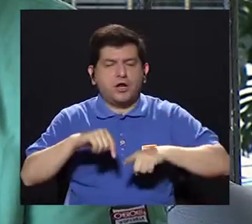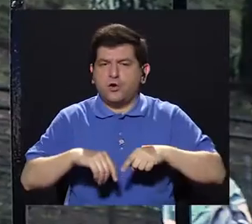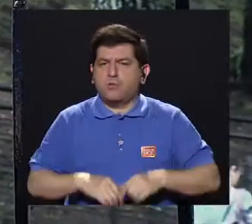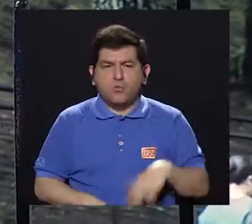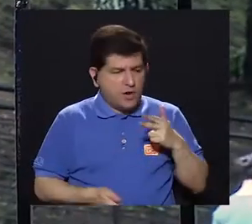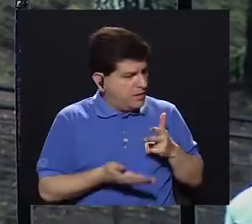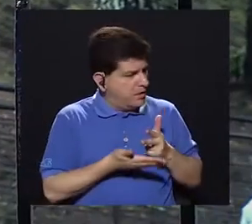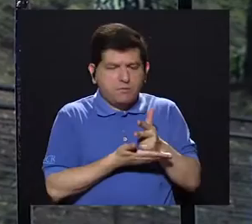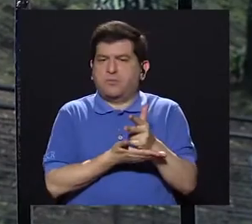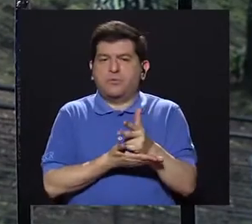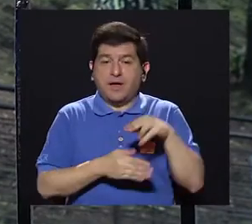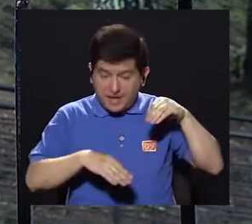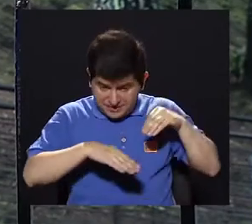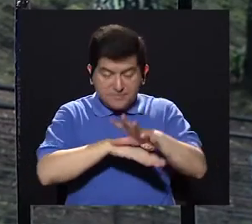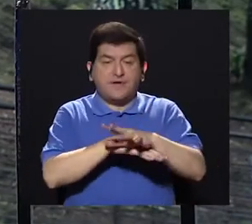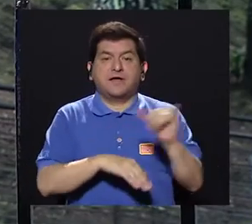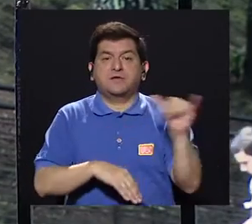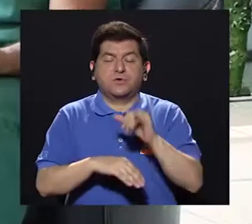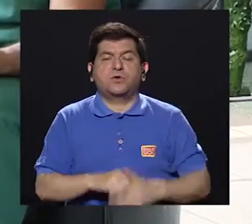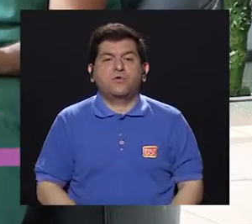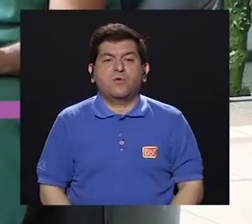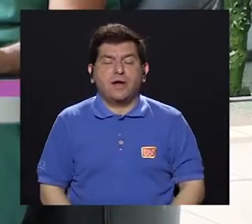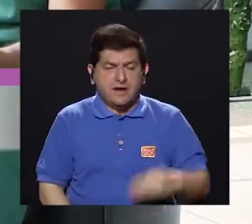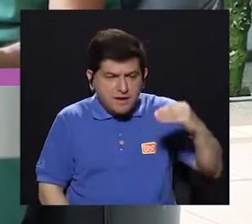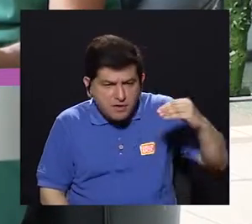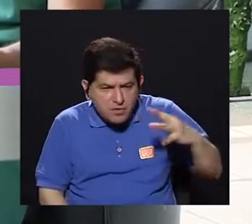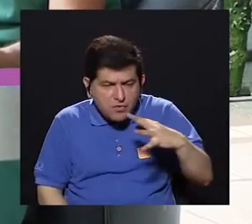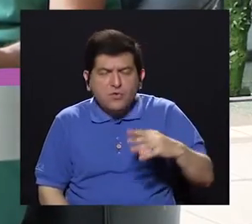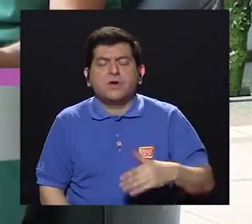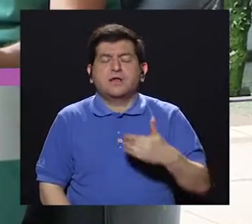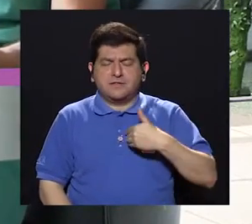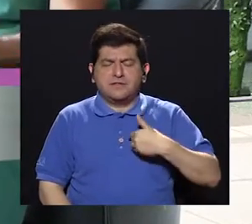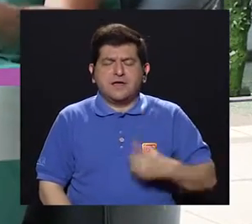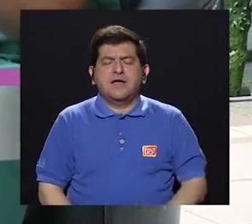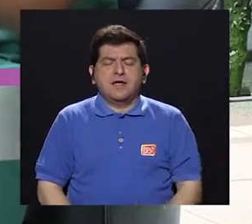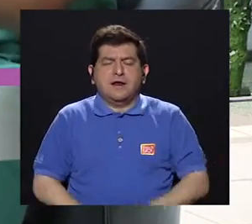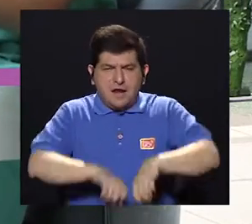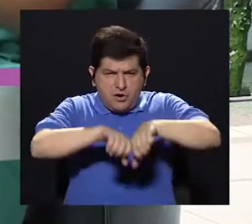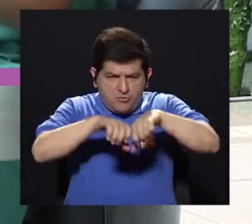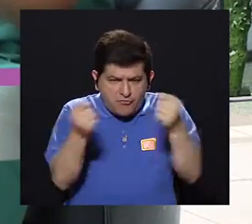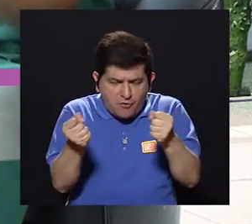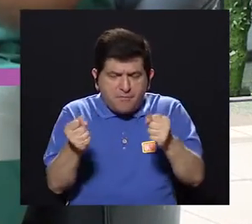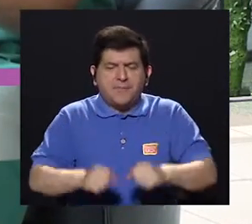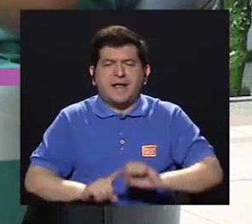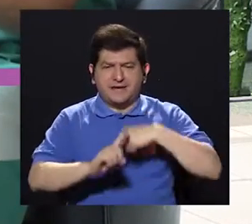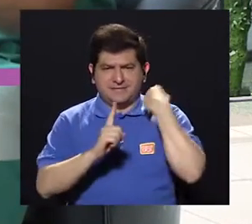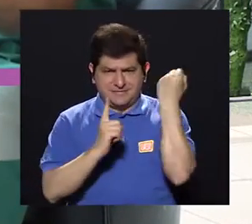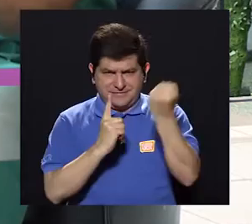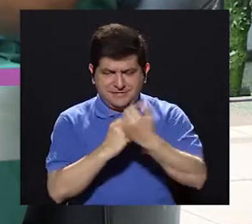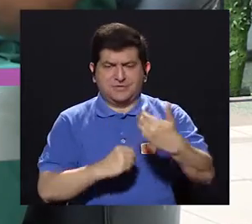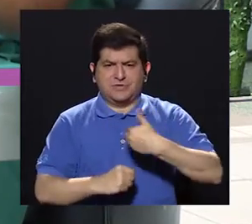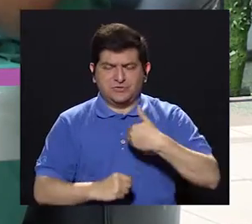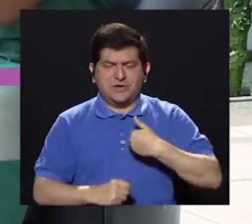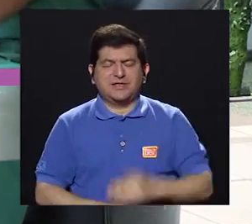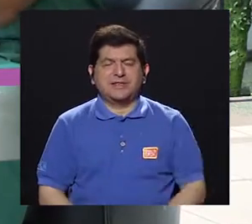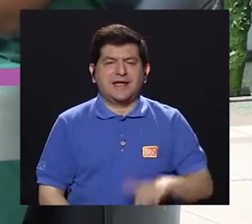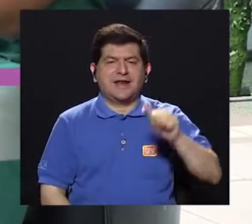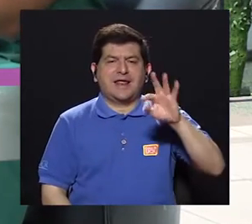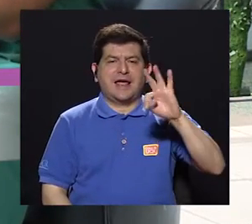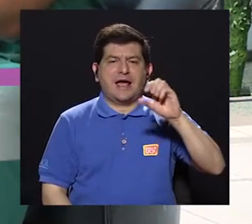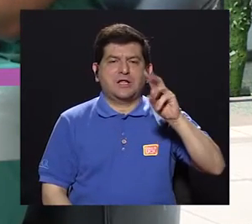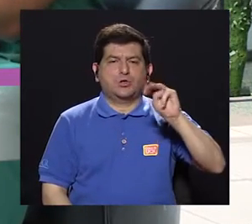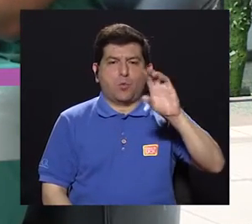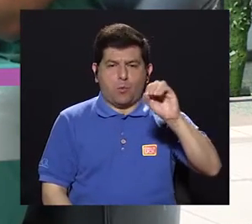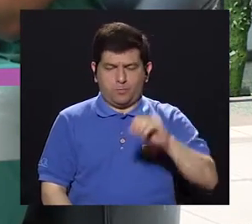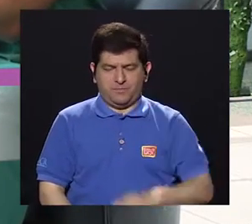correctamente. Entonces eso tiene un efecto. La radiación ionizante, esa es la capacidad que tiene. Tiene la capacidad de romper la estabilidad que tienen los